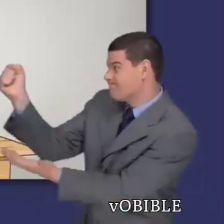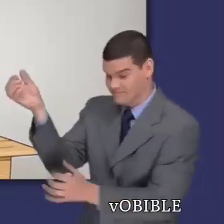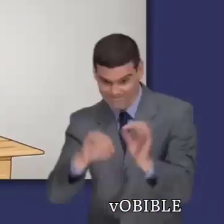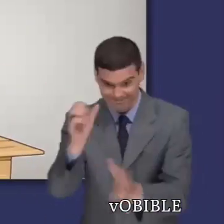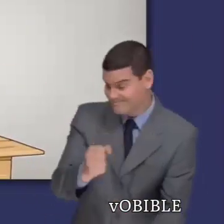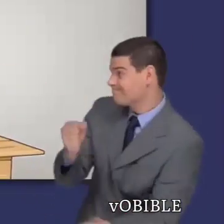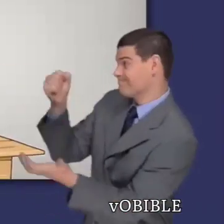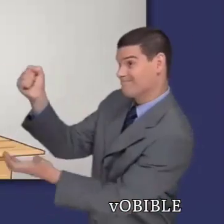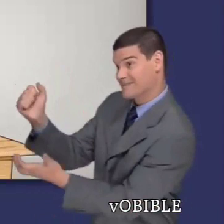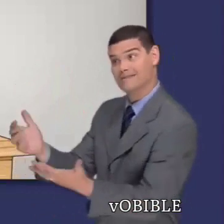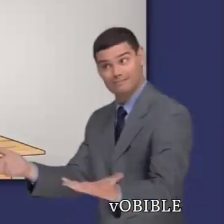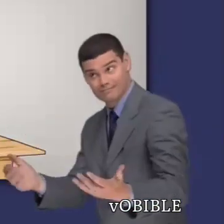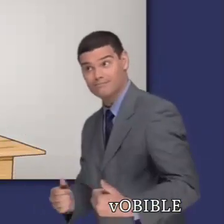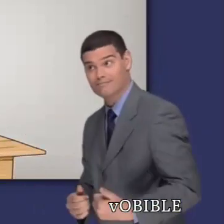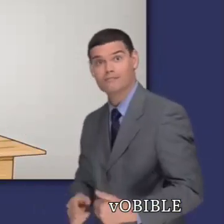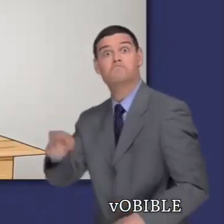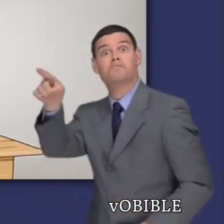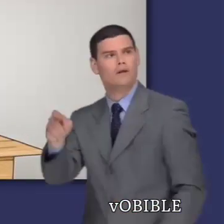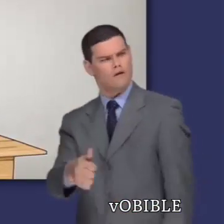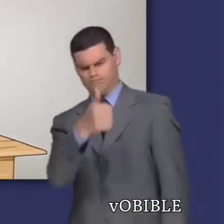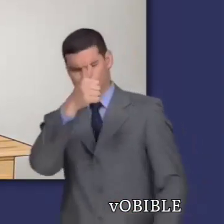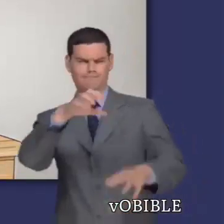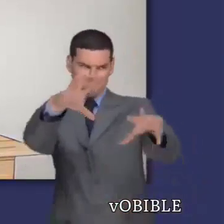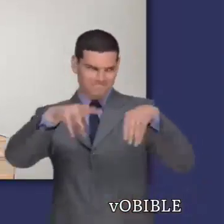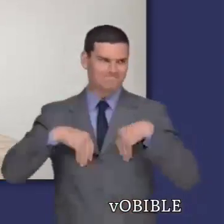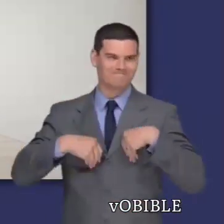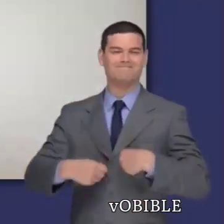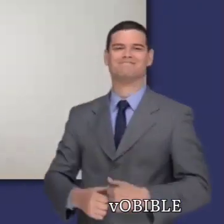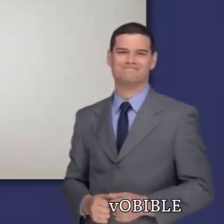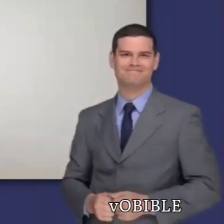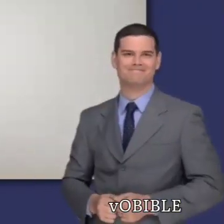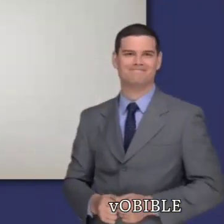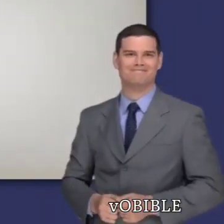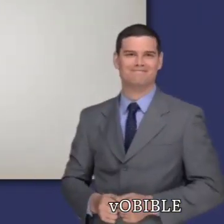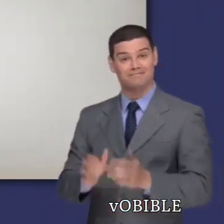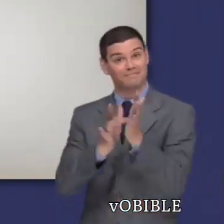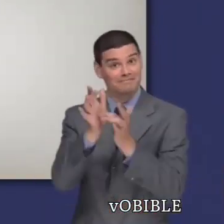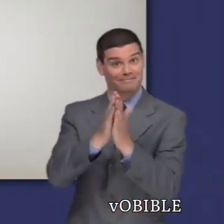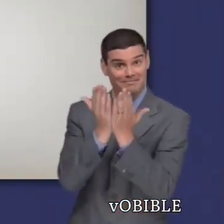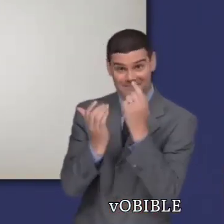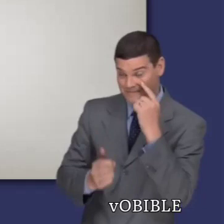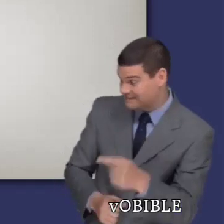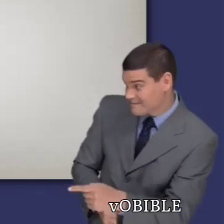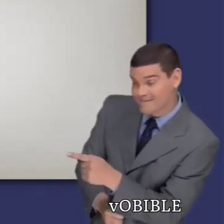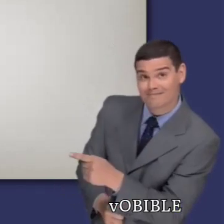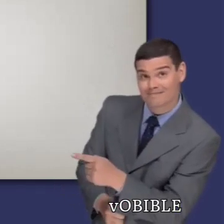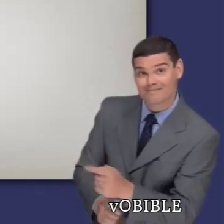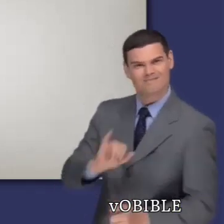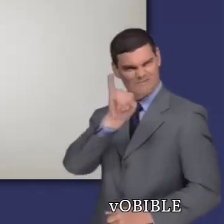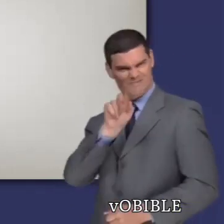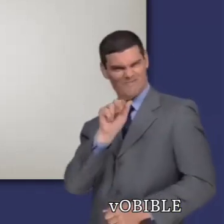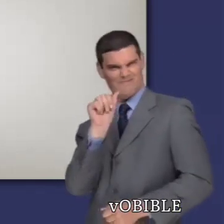las necesidades de aquellos hermanos que iban a viajar. Al final de su segunda y tercera carta,